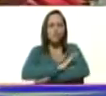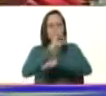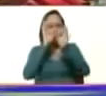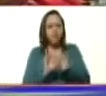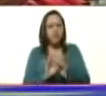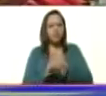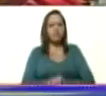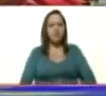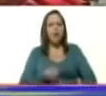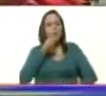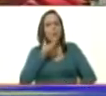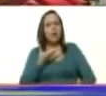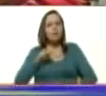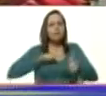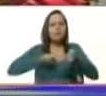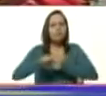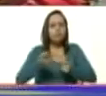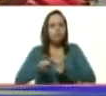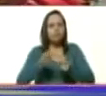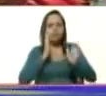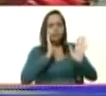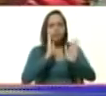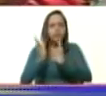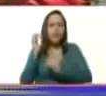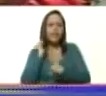mucha buena gerencia,